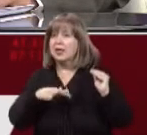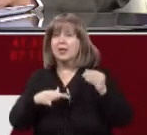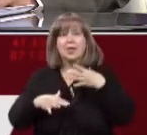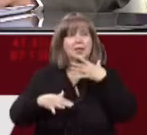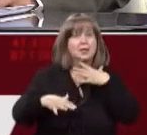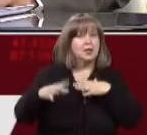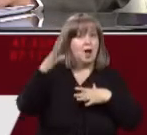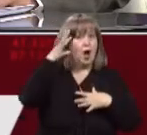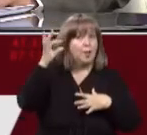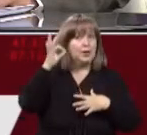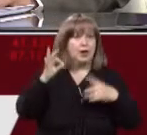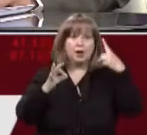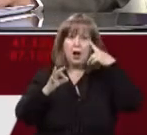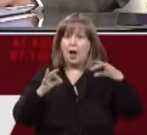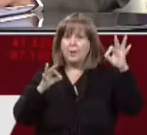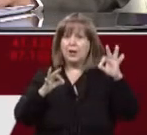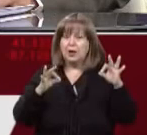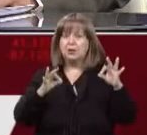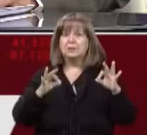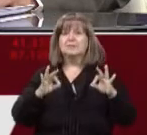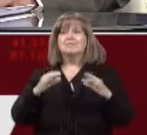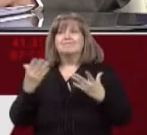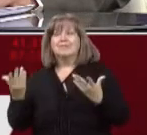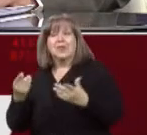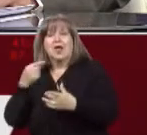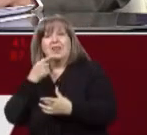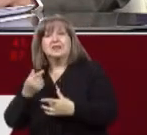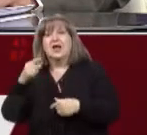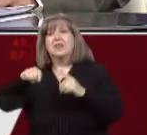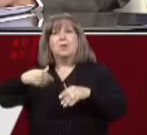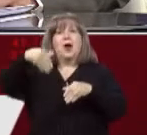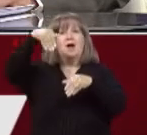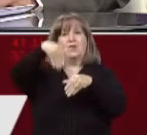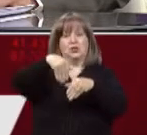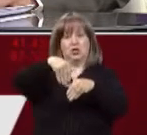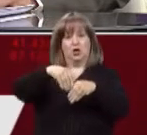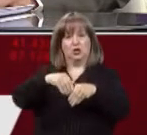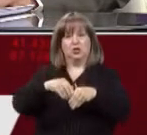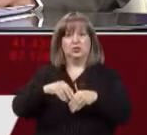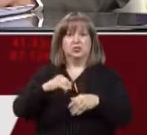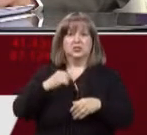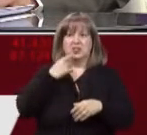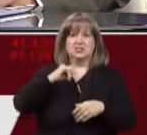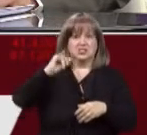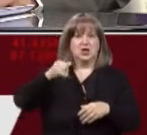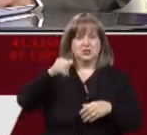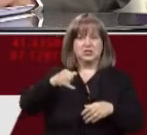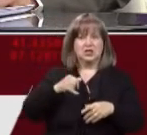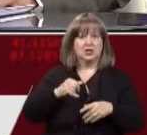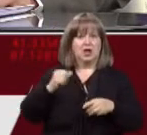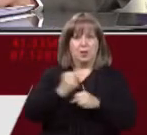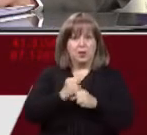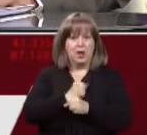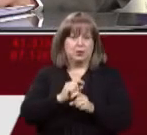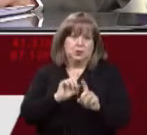la formalidad, porque después están los votos y se diga lo que se diga, esto sale. No, tenemos que tener el oído atento